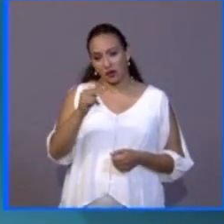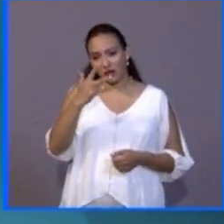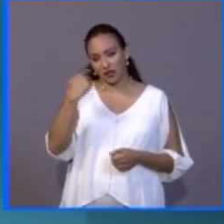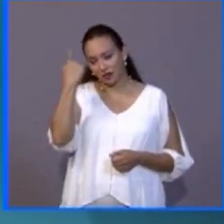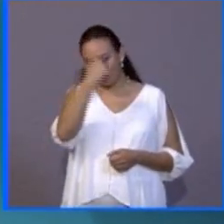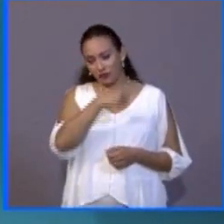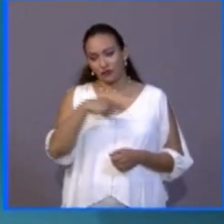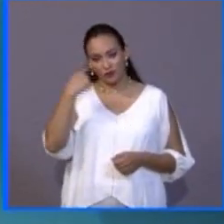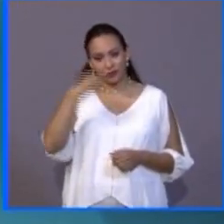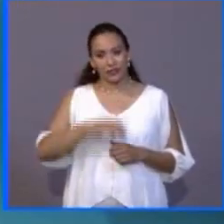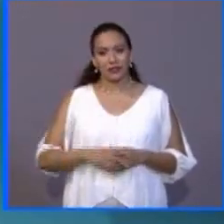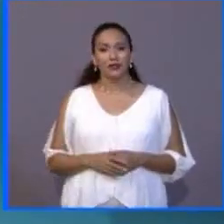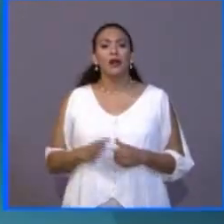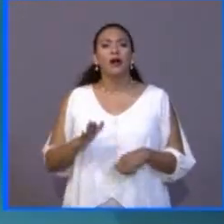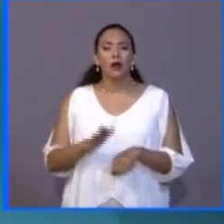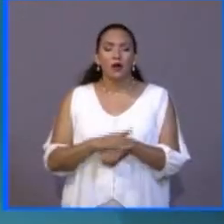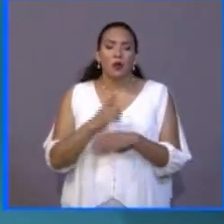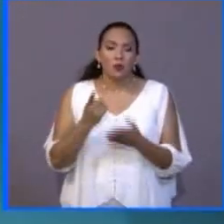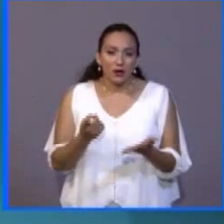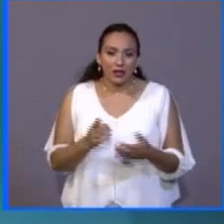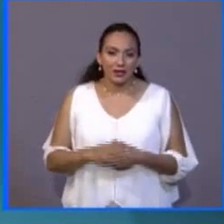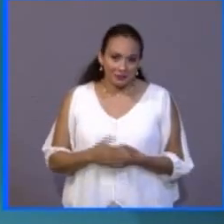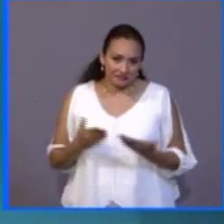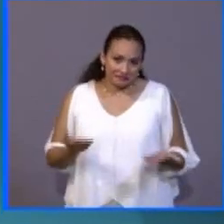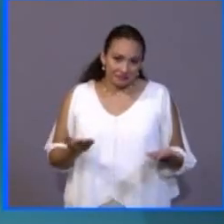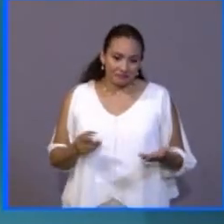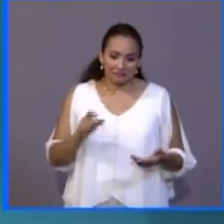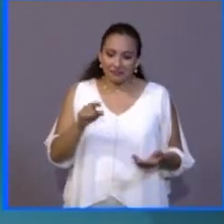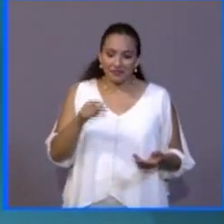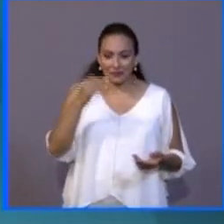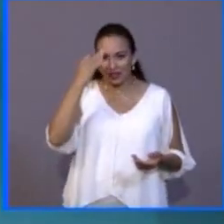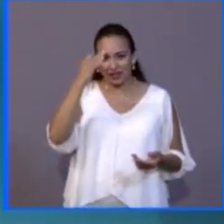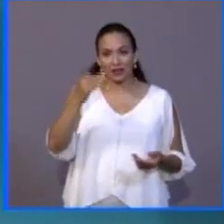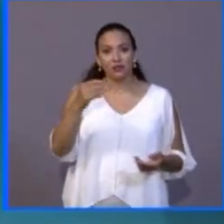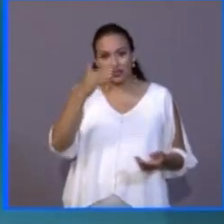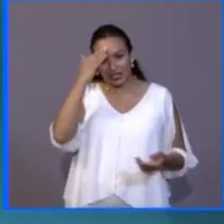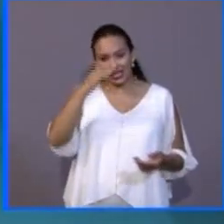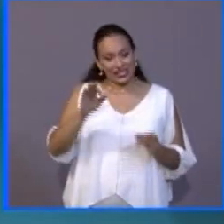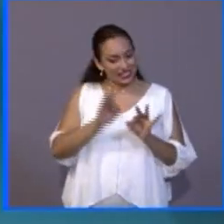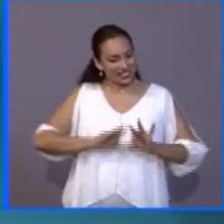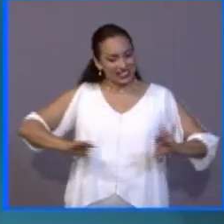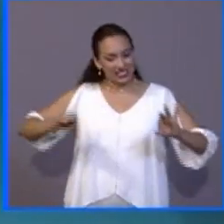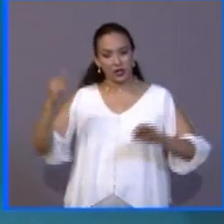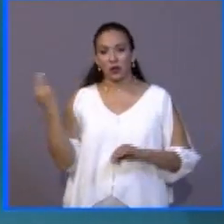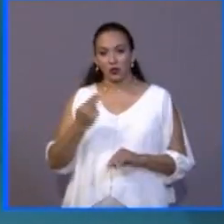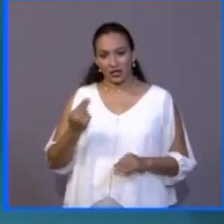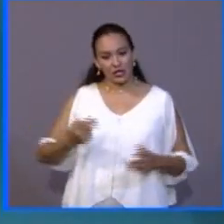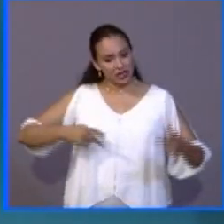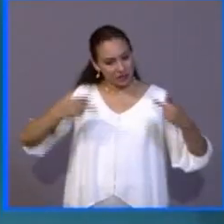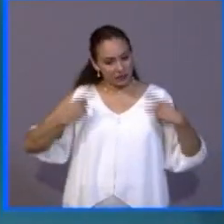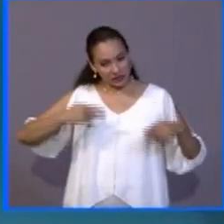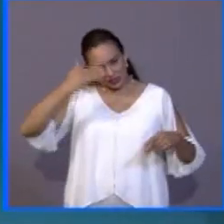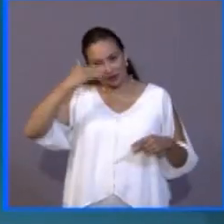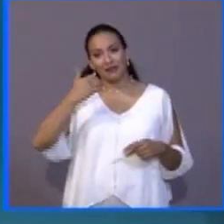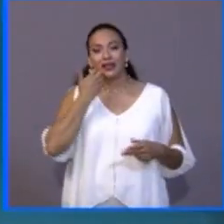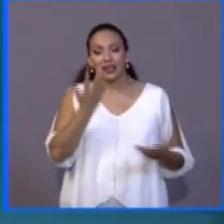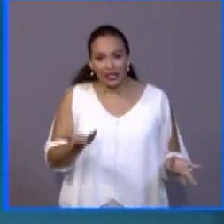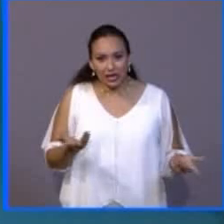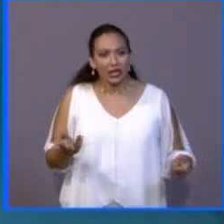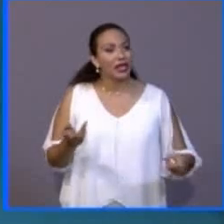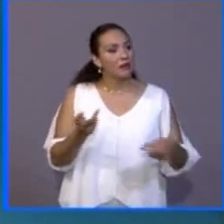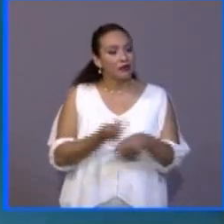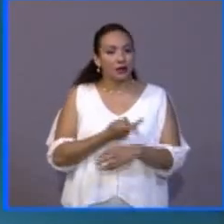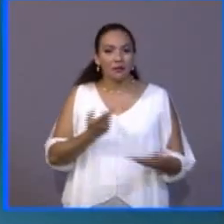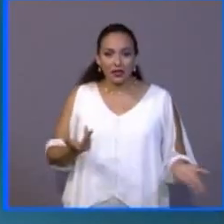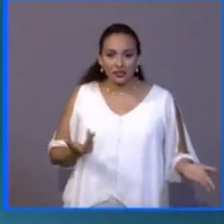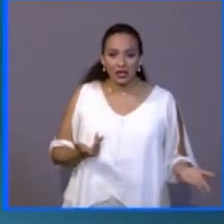horas. ¿Por qué esta circunstancia? Bueno, porque siempre será interesante para los ciudadanos saber que